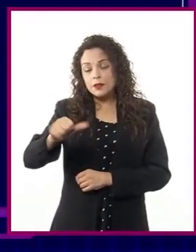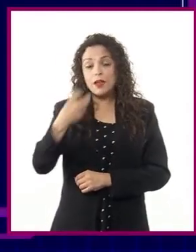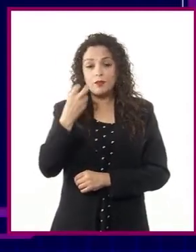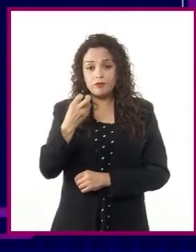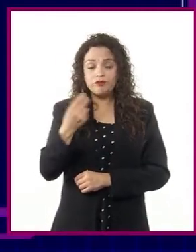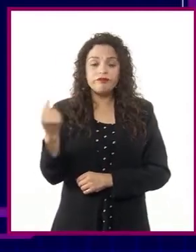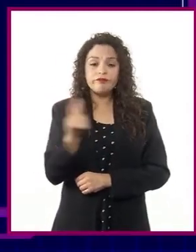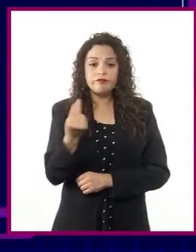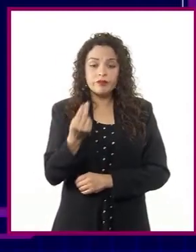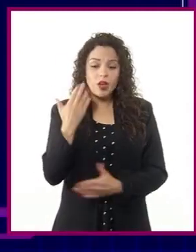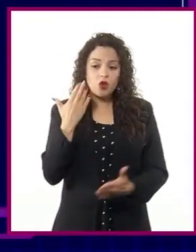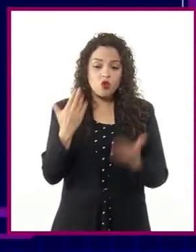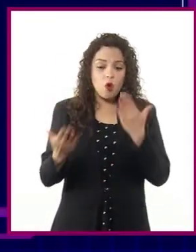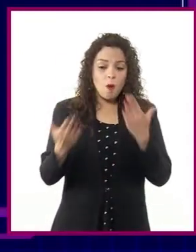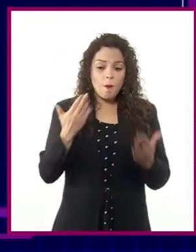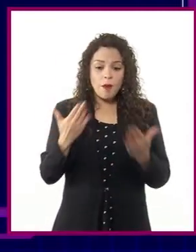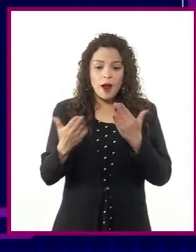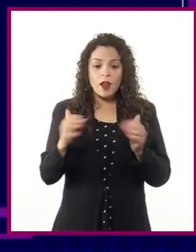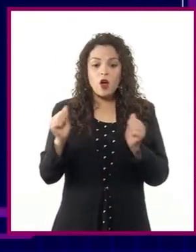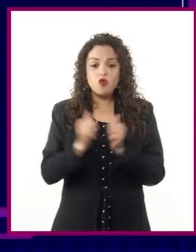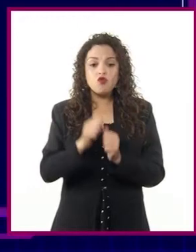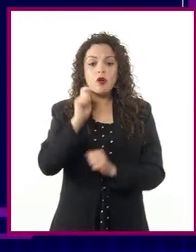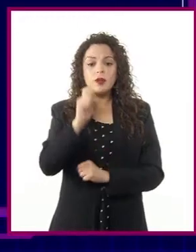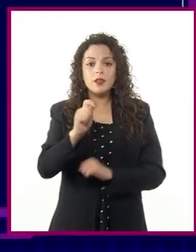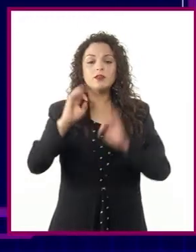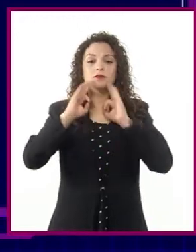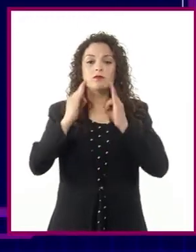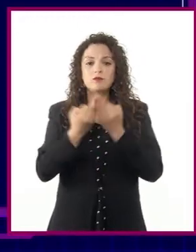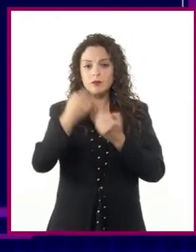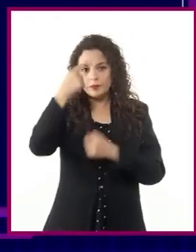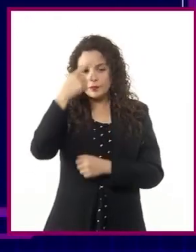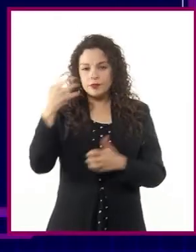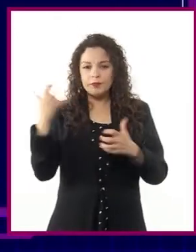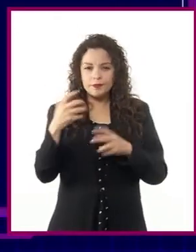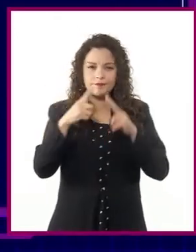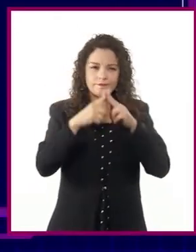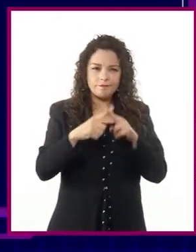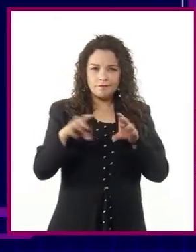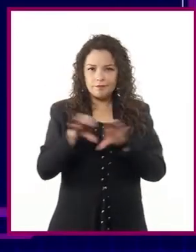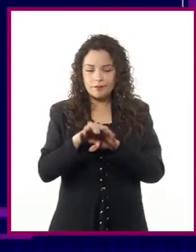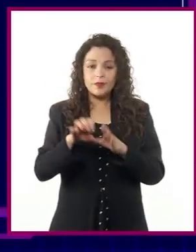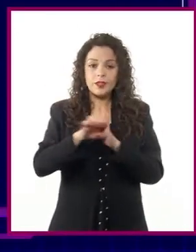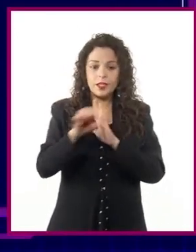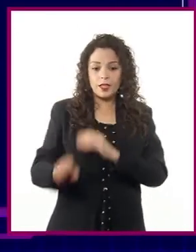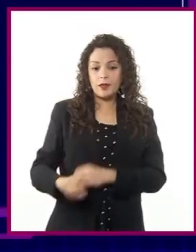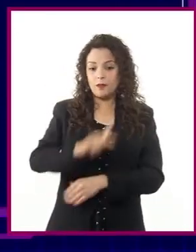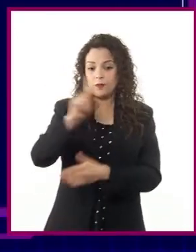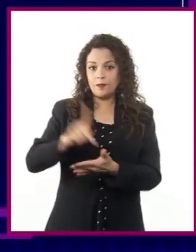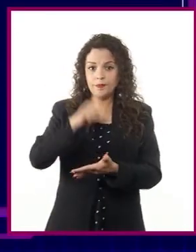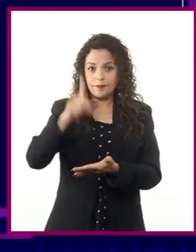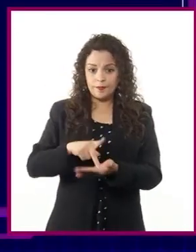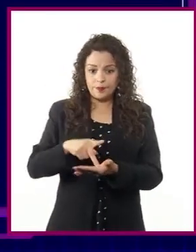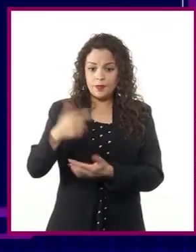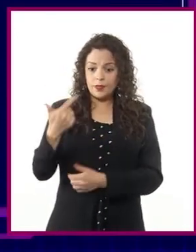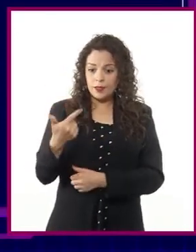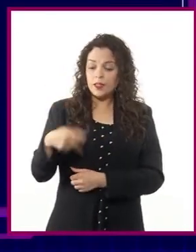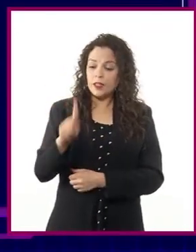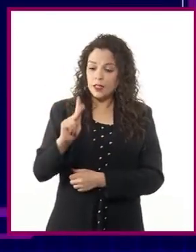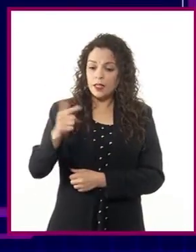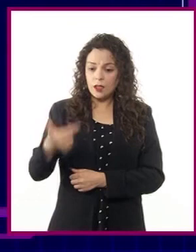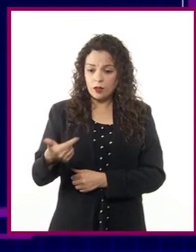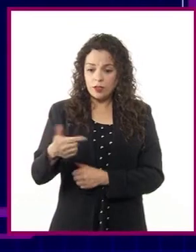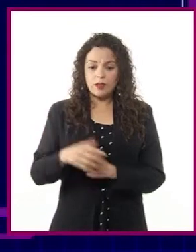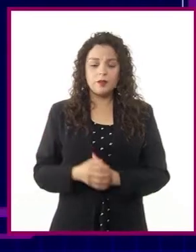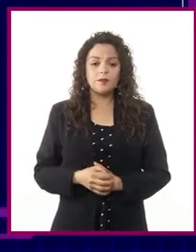necesario compararla con un patrón de medida como el kilogramo. De hecho, la unidad básica de medida de la masa en el